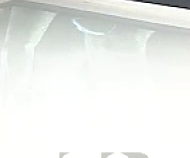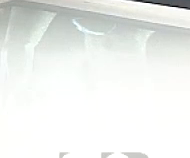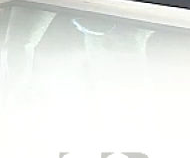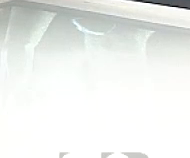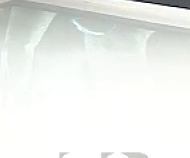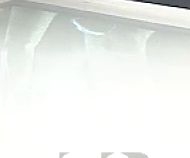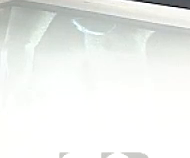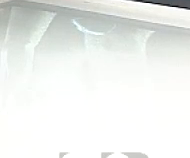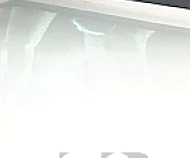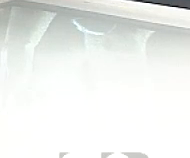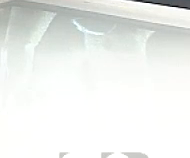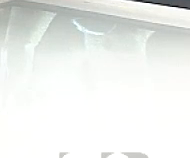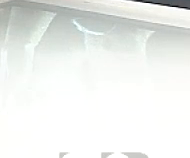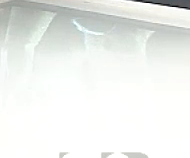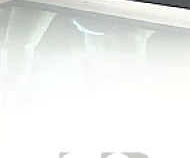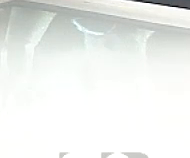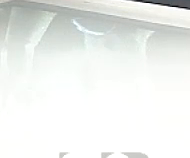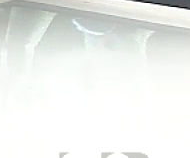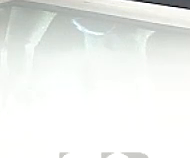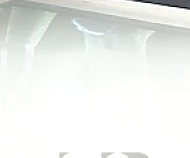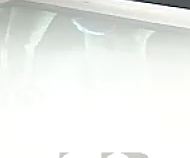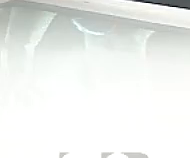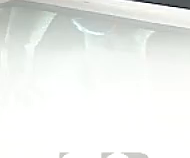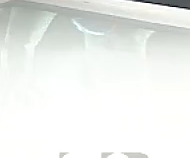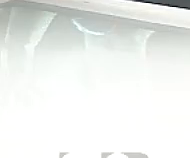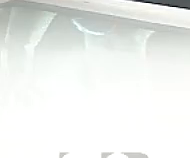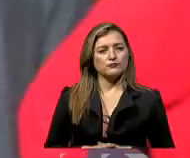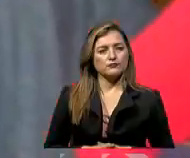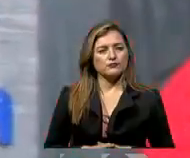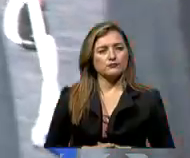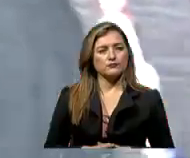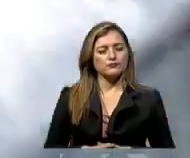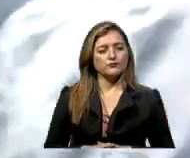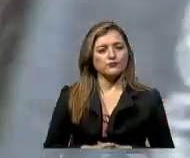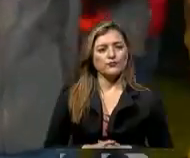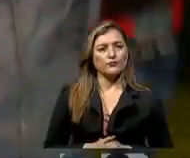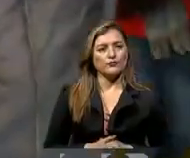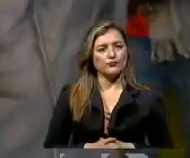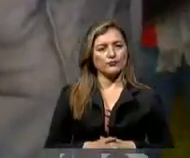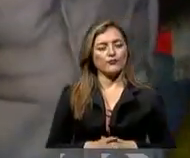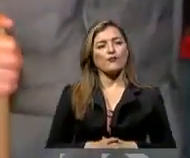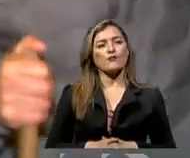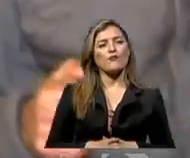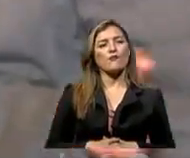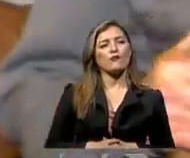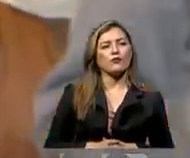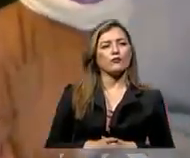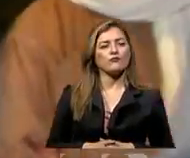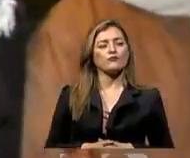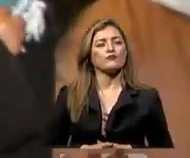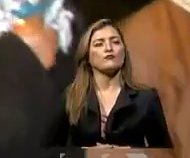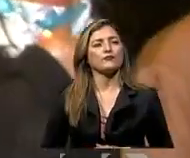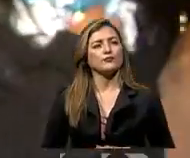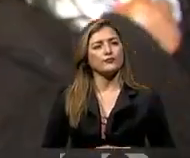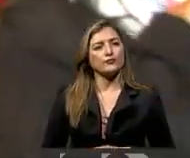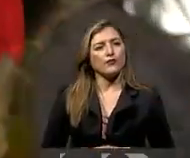que es necesario unirse para combatir la delincuencia. ¡Sí!